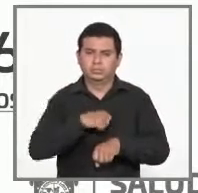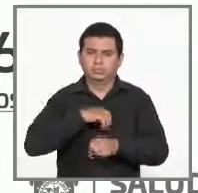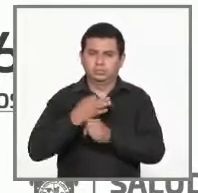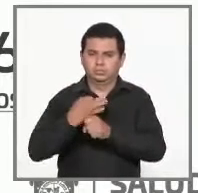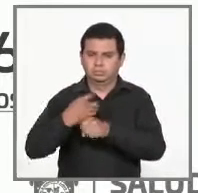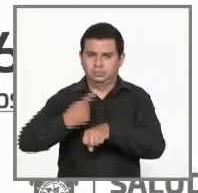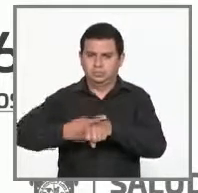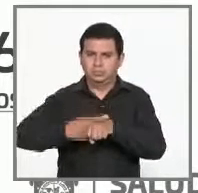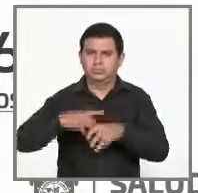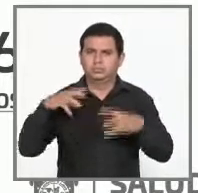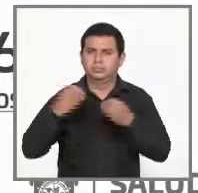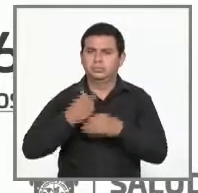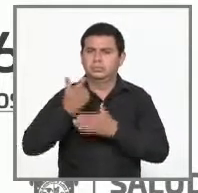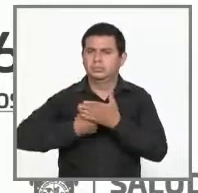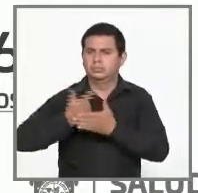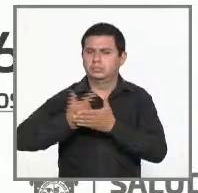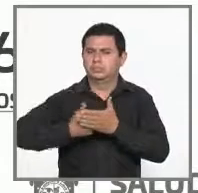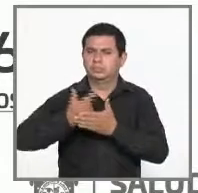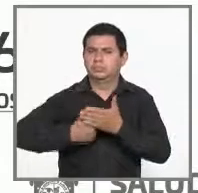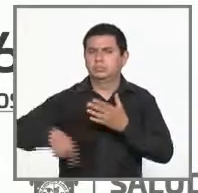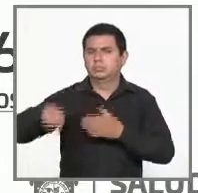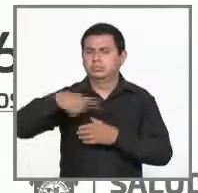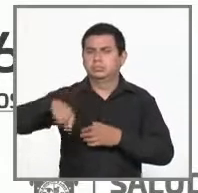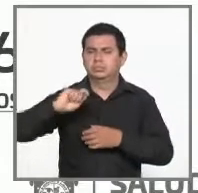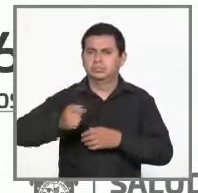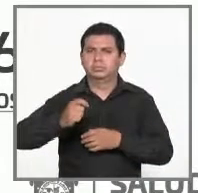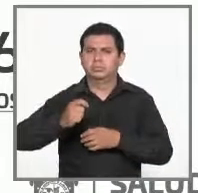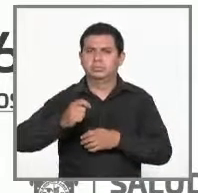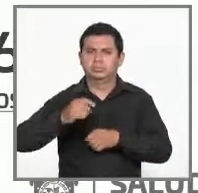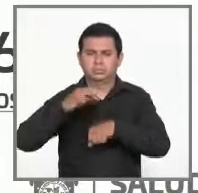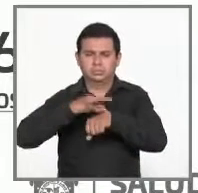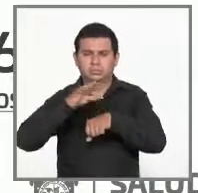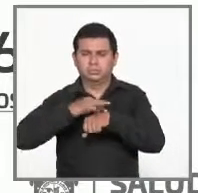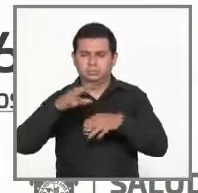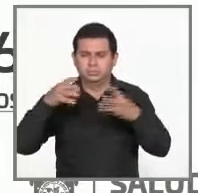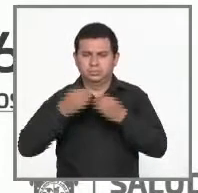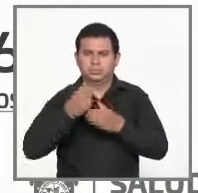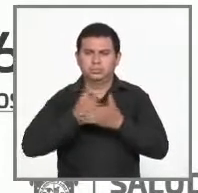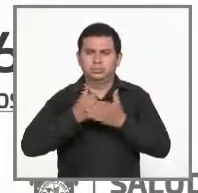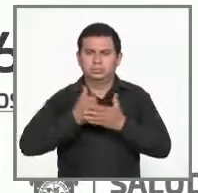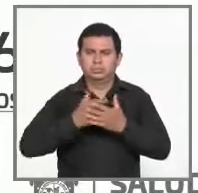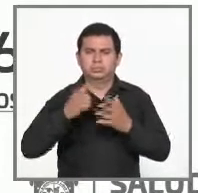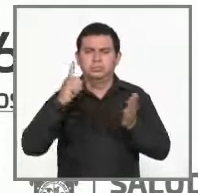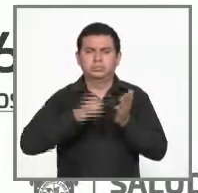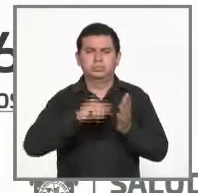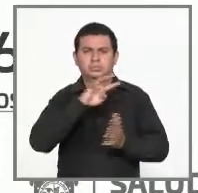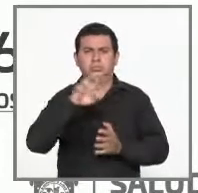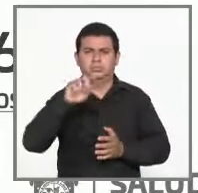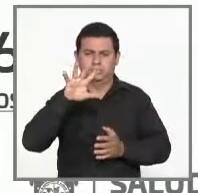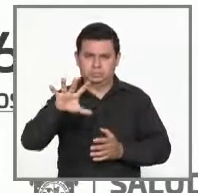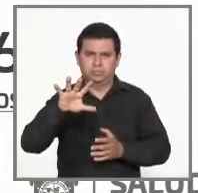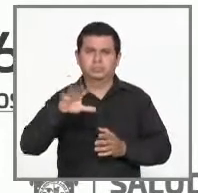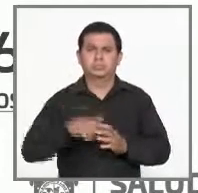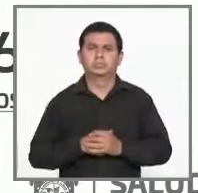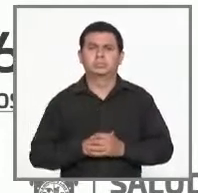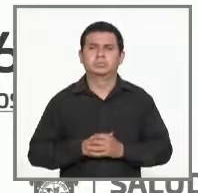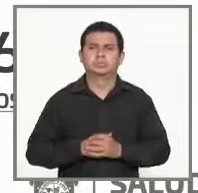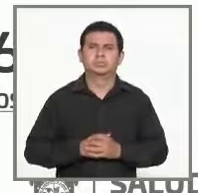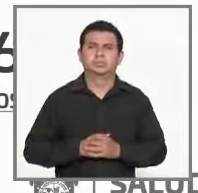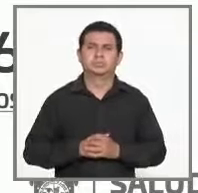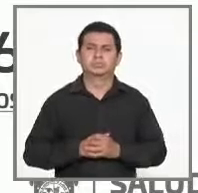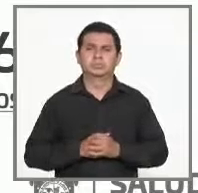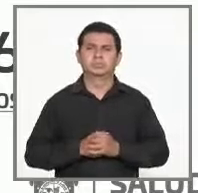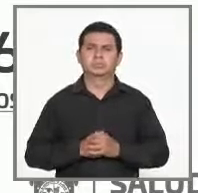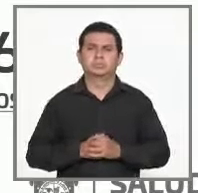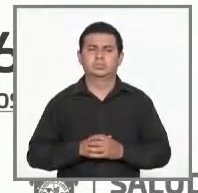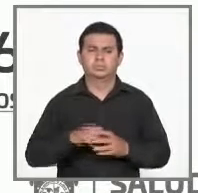sigue sumando una numérico en el área médica de 1.435 sobresale